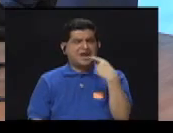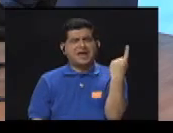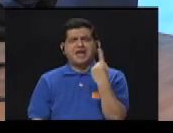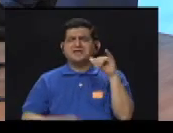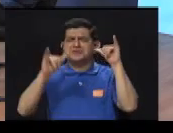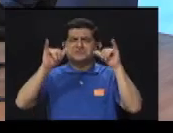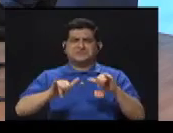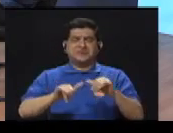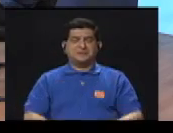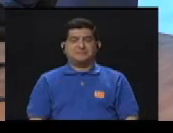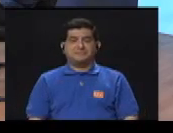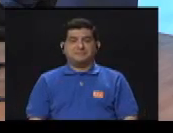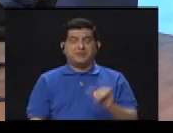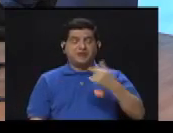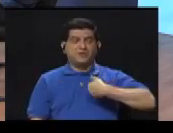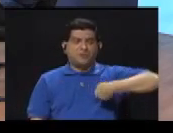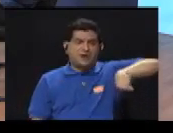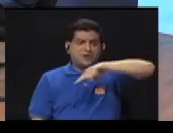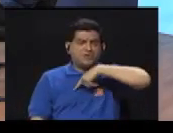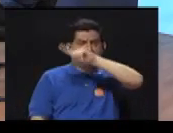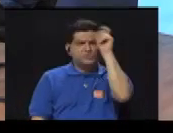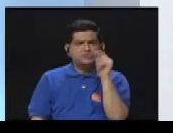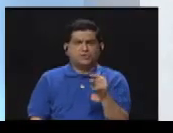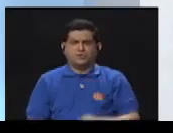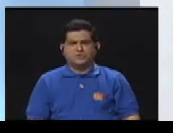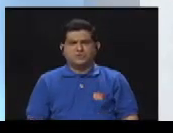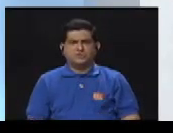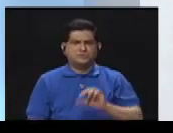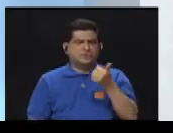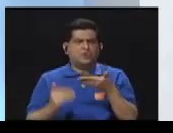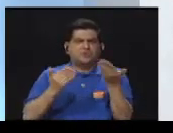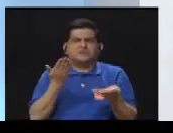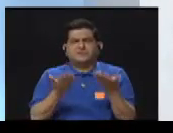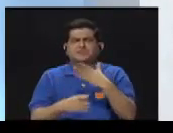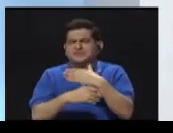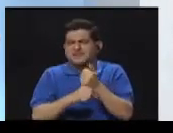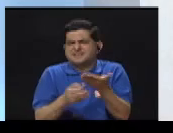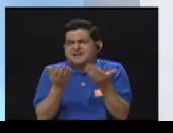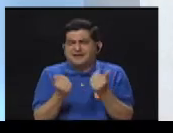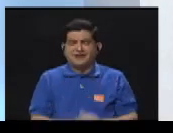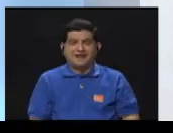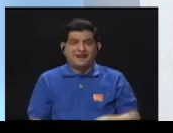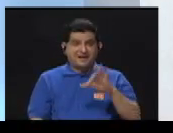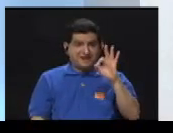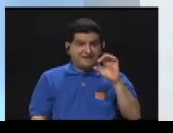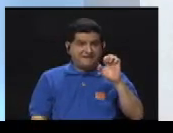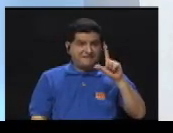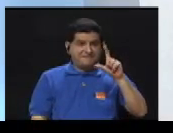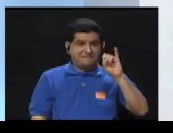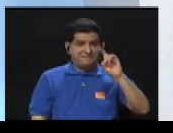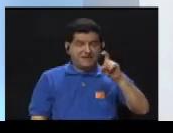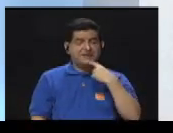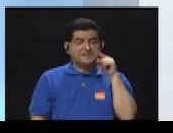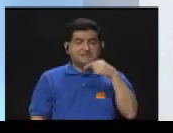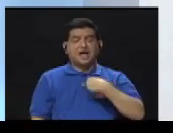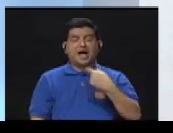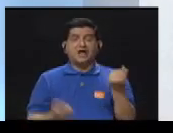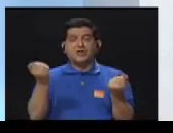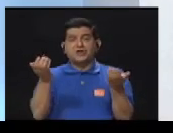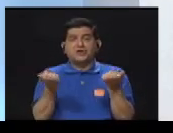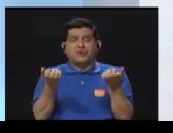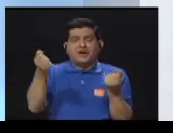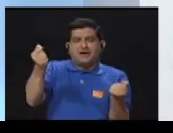están siempre y a la vez. Quisimos preguntarles como qué fue otra cosa que quisieron hacer. Y, por ejemplo, Félix cuenta que él quiso ser camionero. Así es. Que es lo que vos